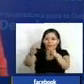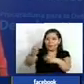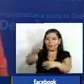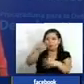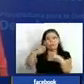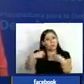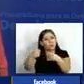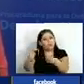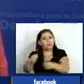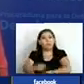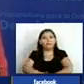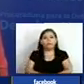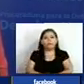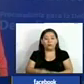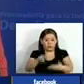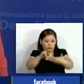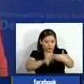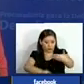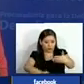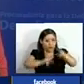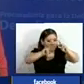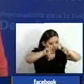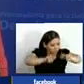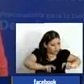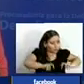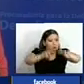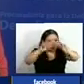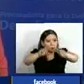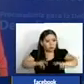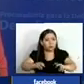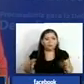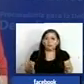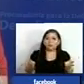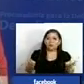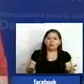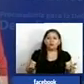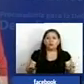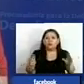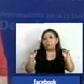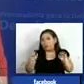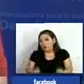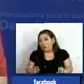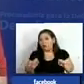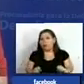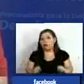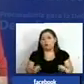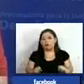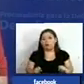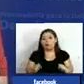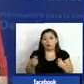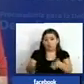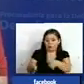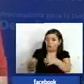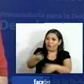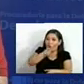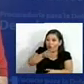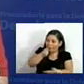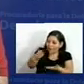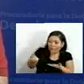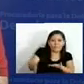darle seguimiento. Va a ser en gran medida posible si recibimos la